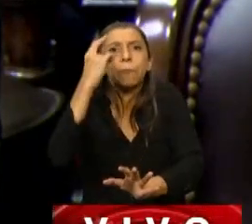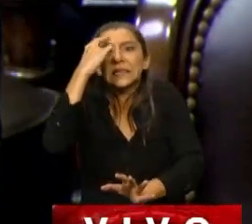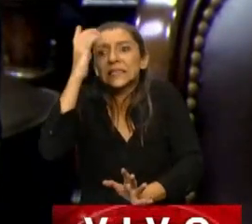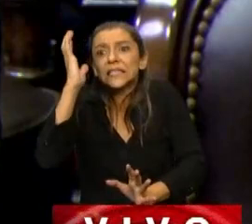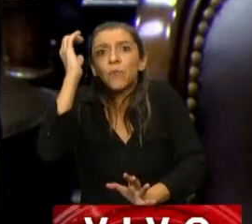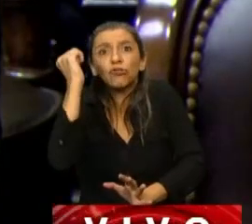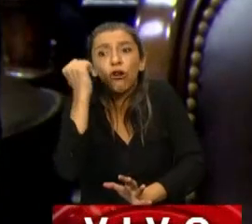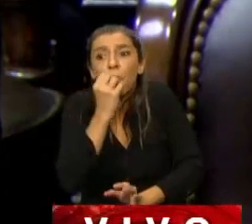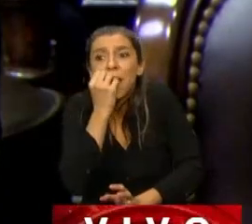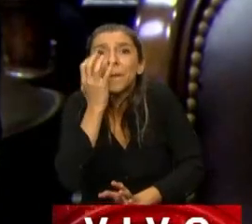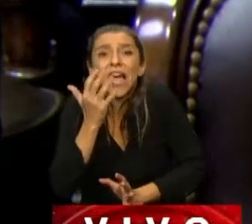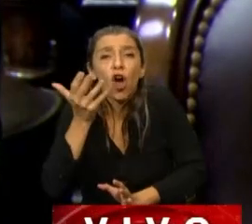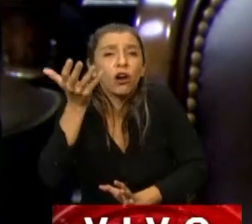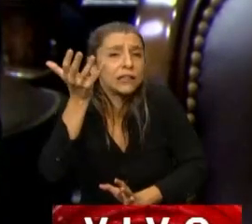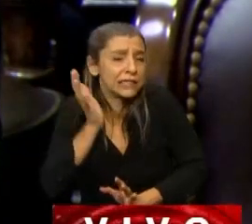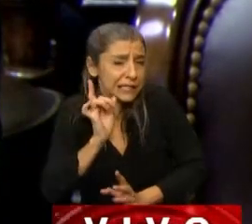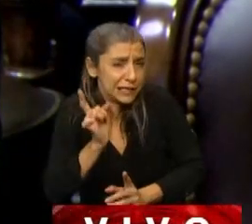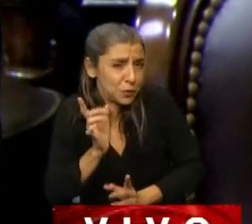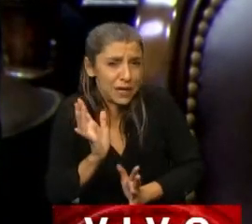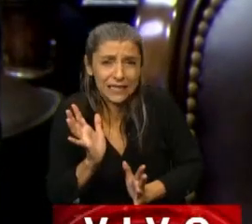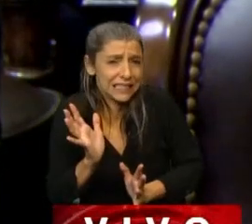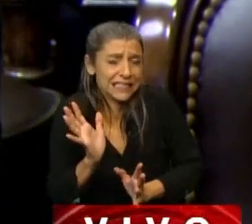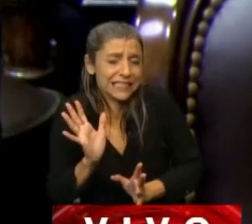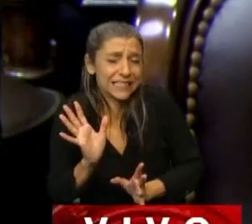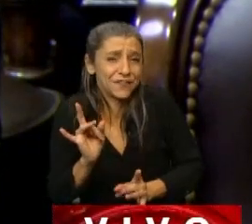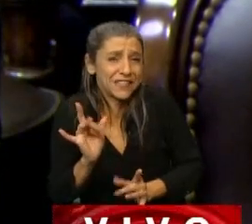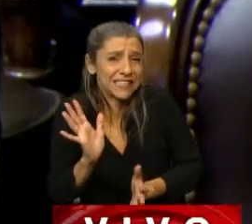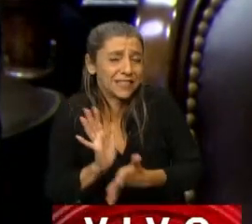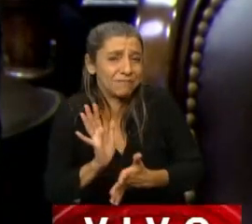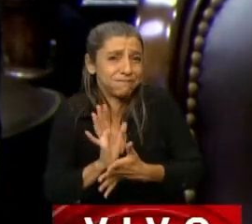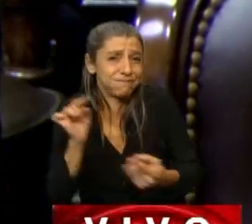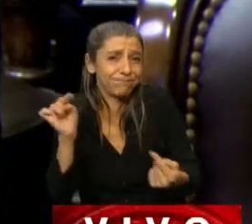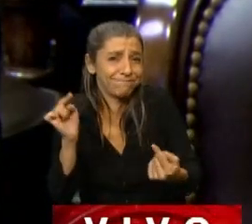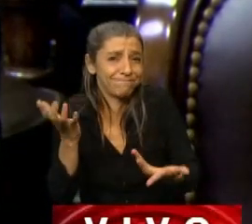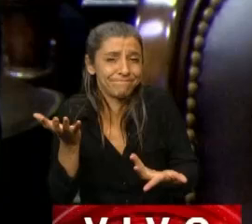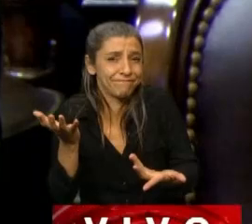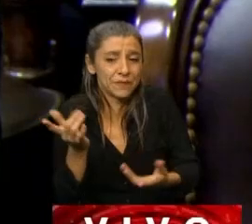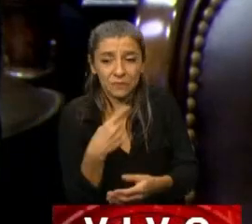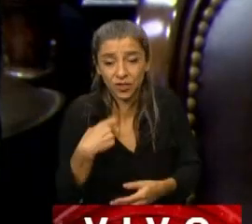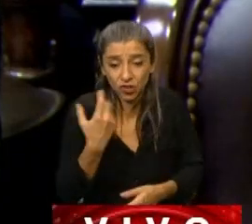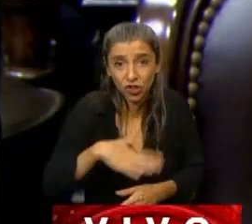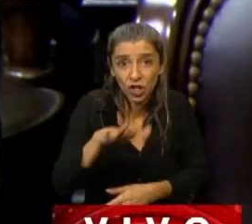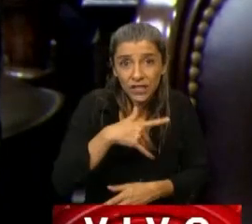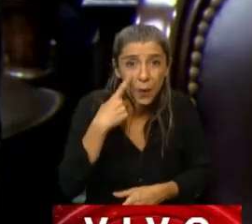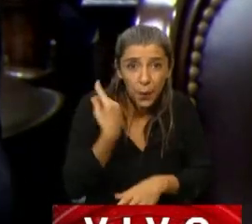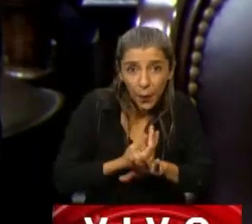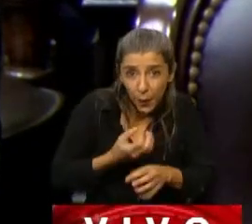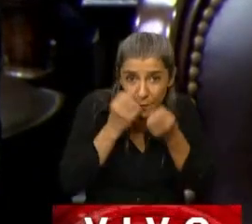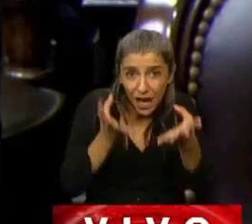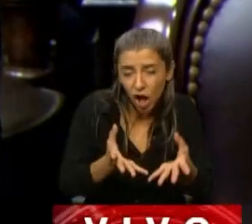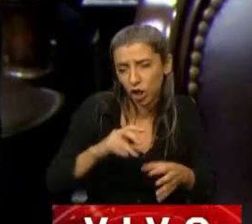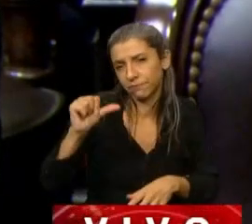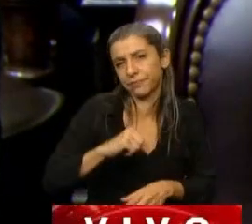se cumplan las metas, veo difícil que eso sea compatible con una mejora sustancial en las condiciones de vida de nuestro pueblo. Corremos